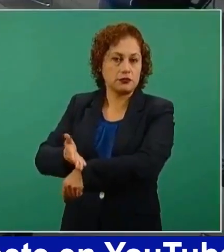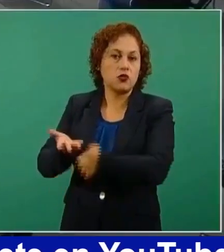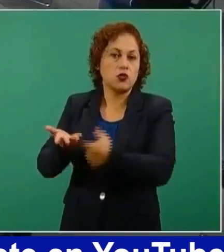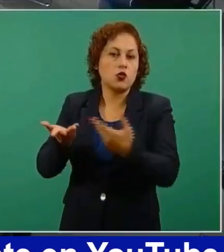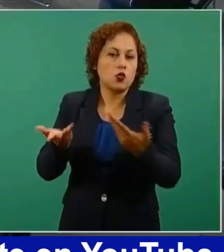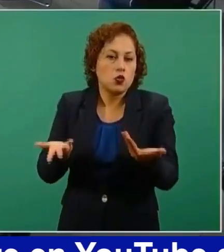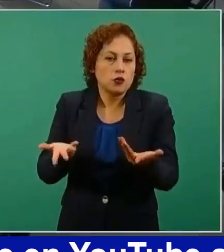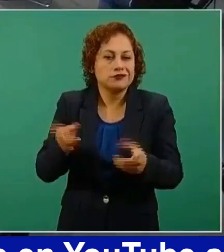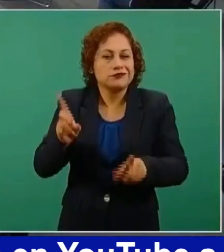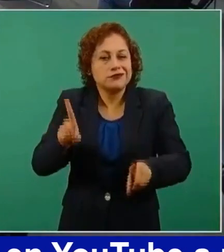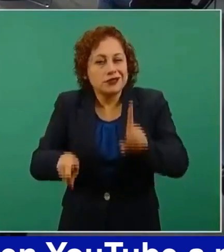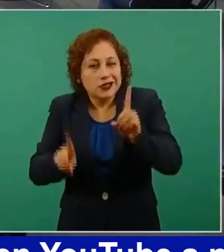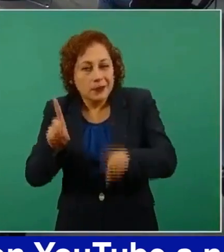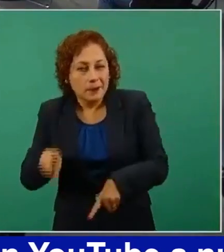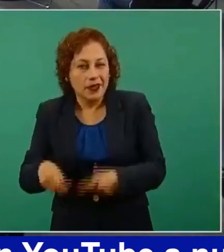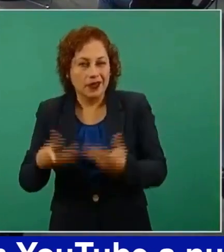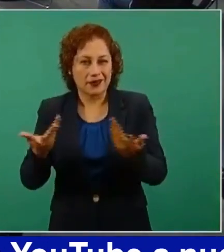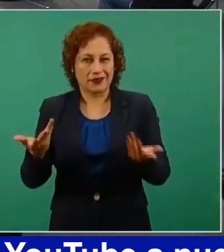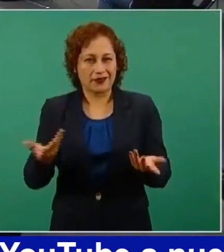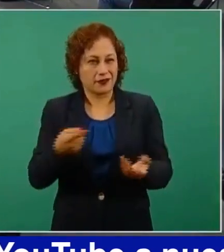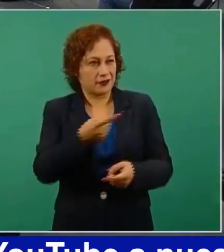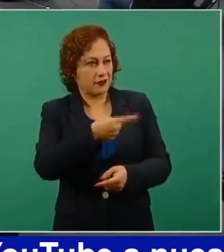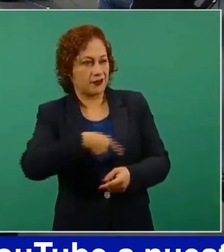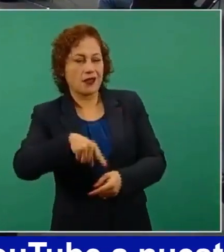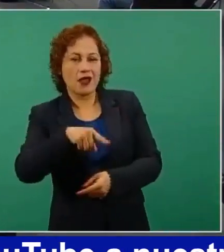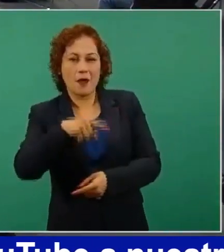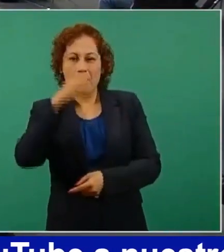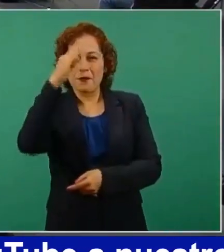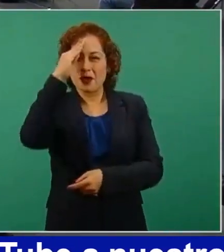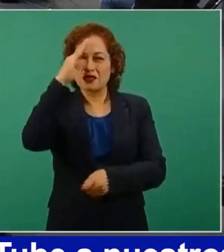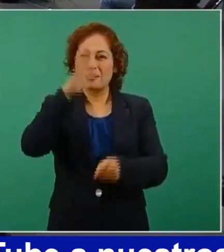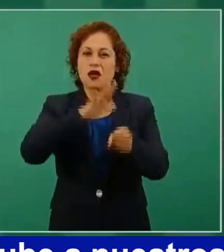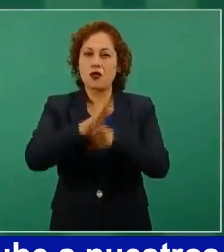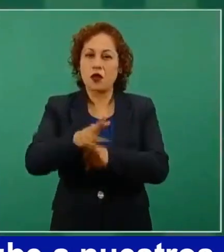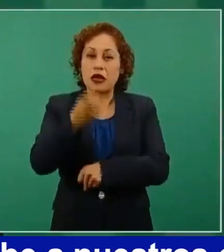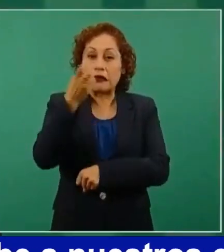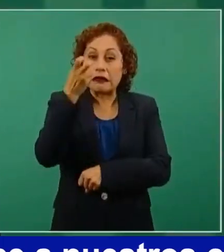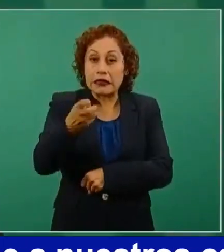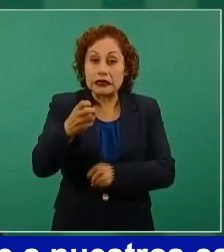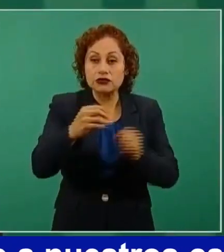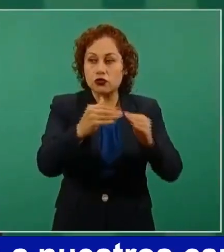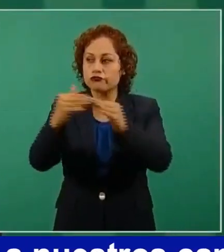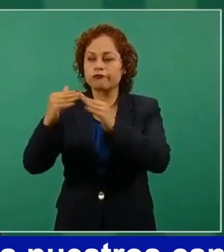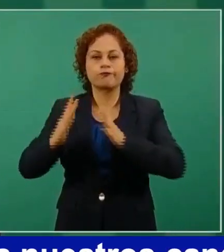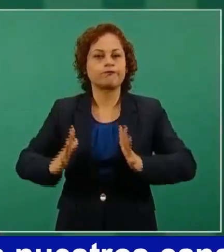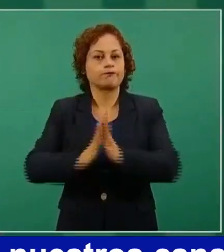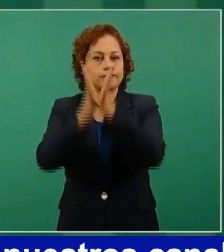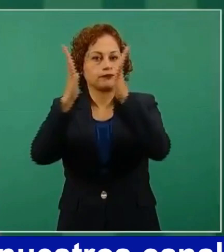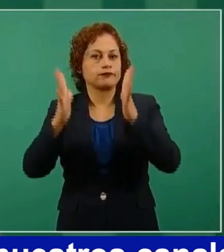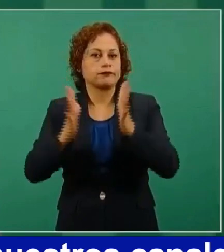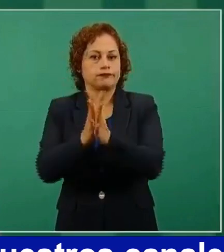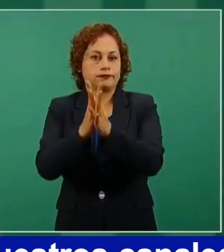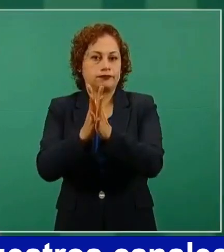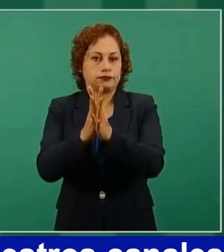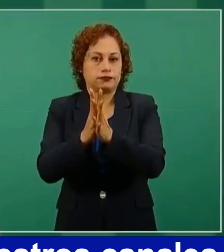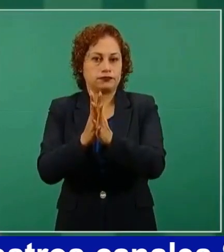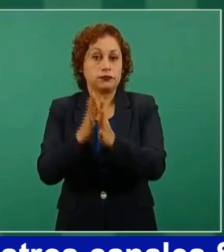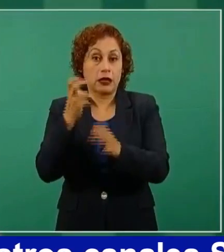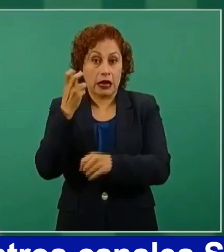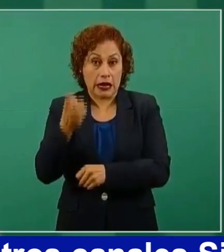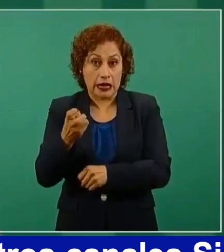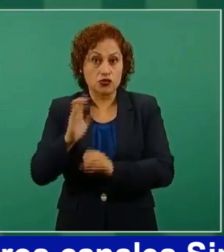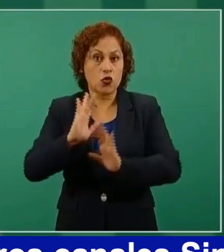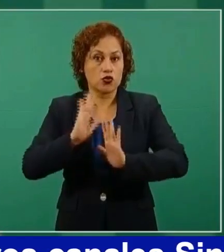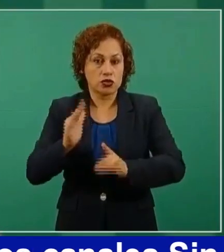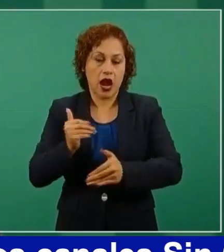Esa es la democracia participativa y hay un avance en ese sentido, ¿no? Es